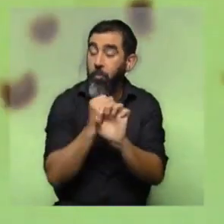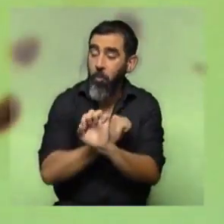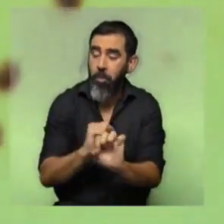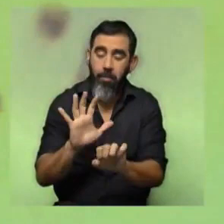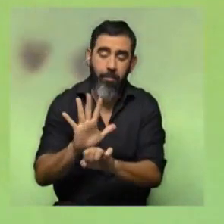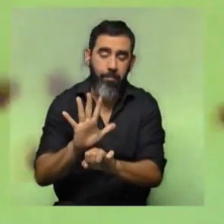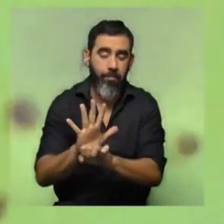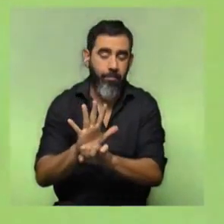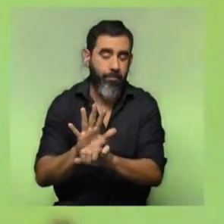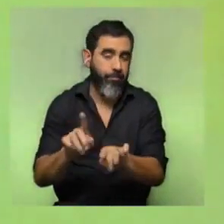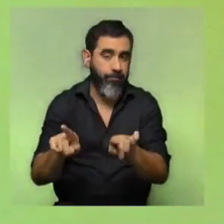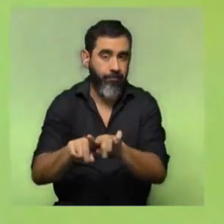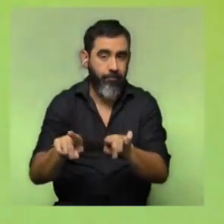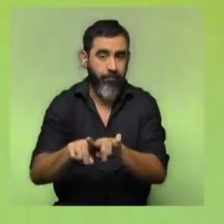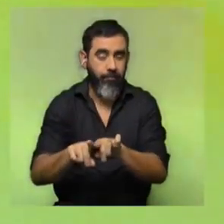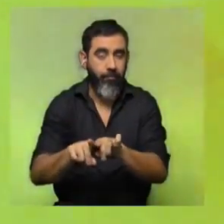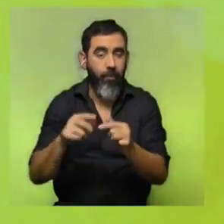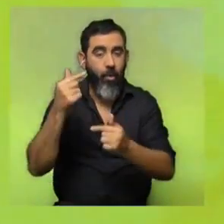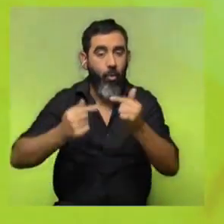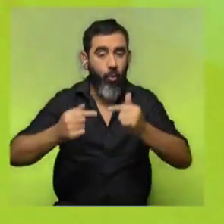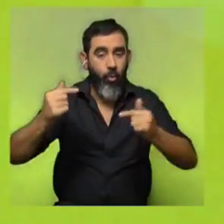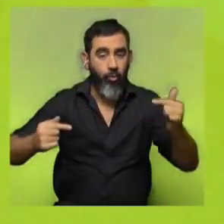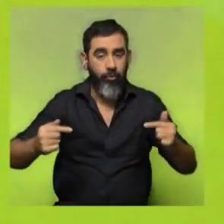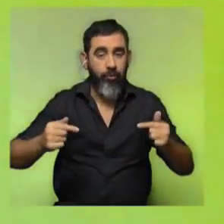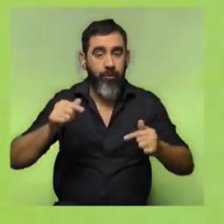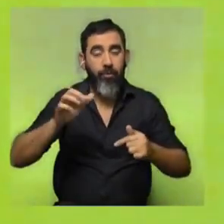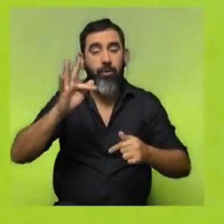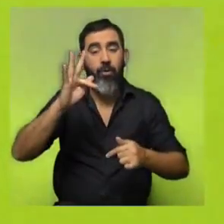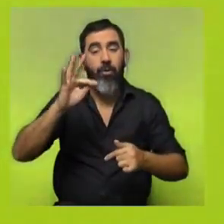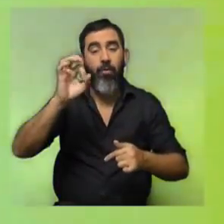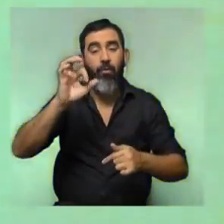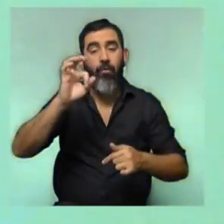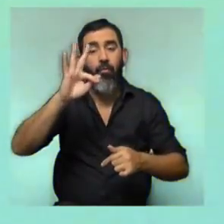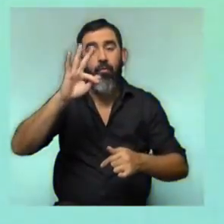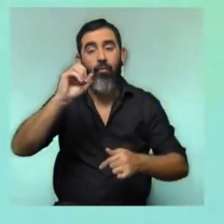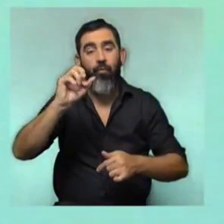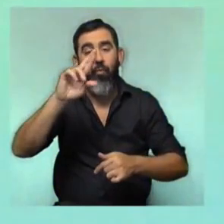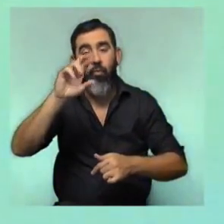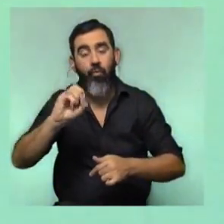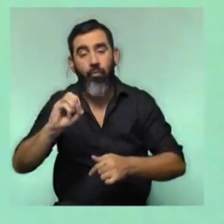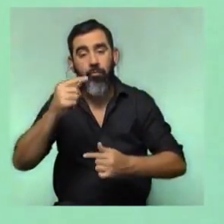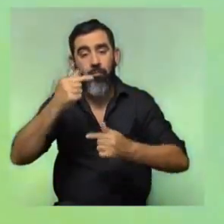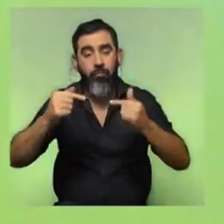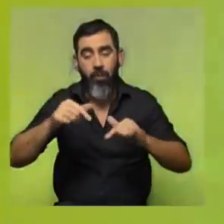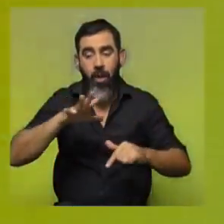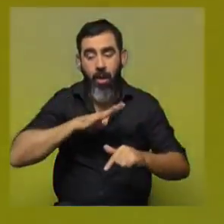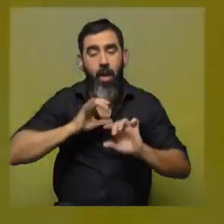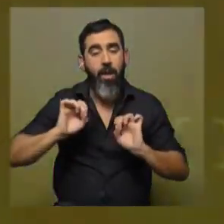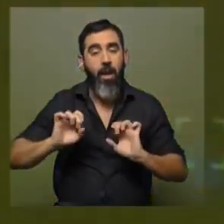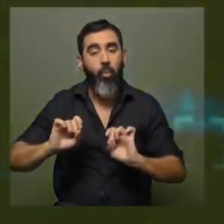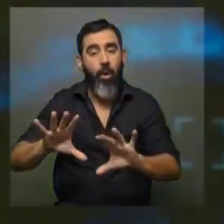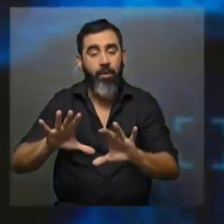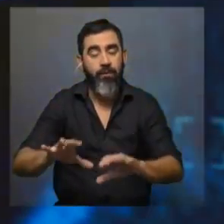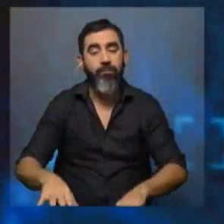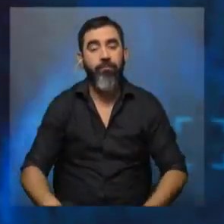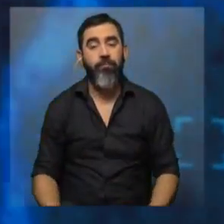perfectamente aplicable a un elemento que en este caso el fósforo es un elemento presente en la naturaleza, ustedes lo